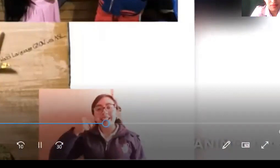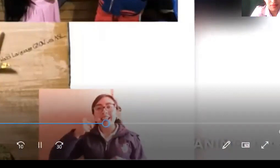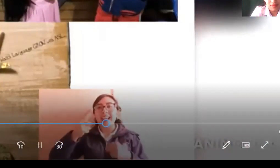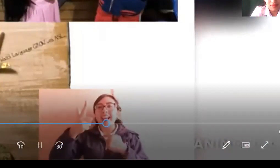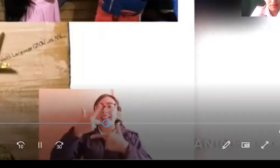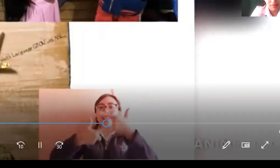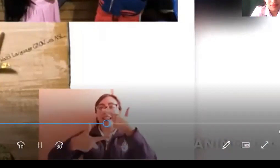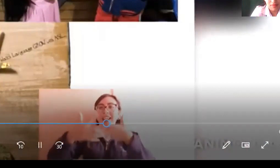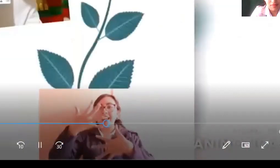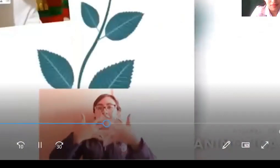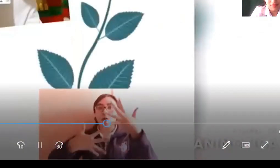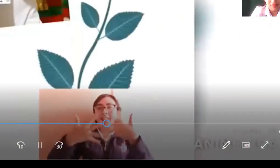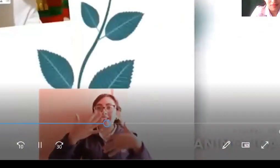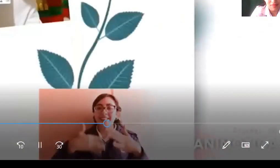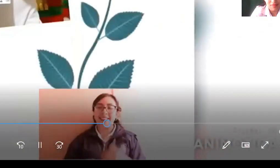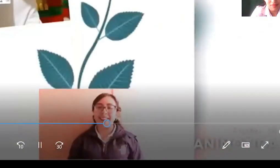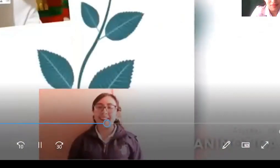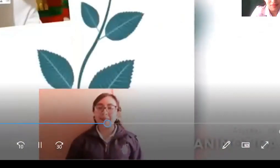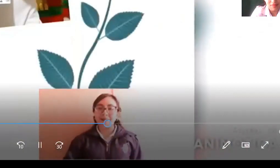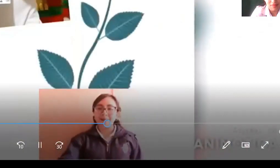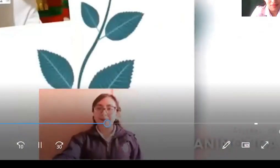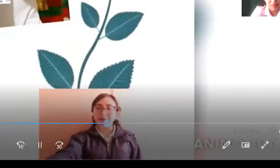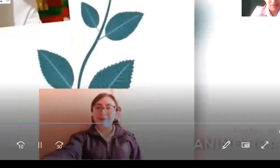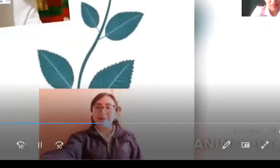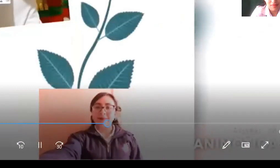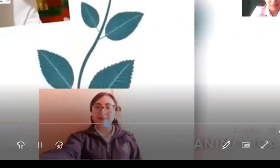feliz Día de la Lengua de Señas.